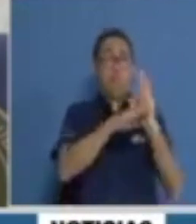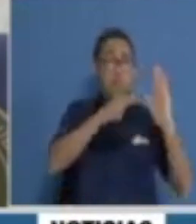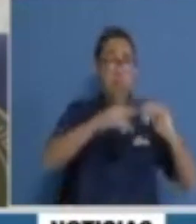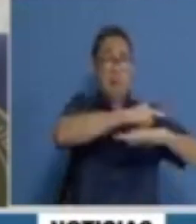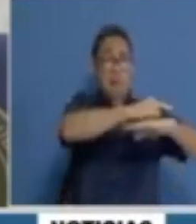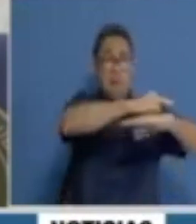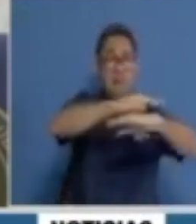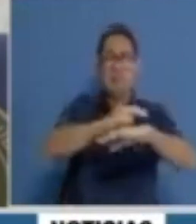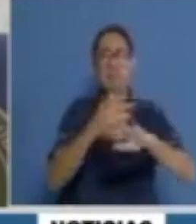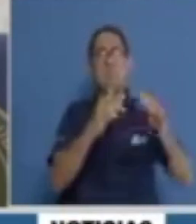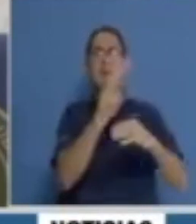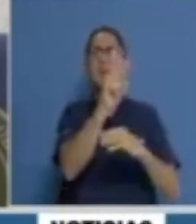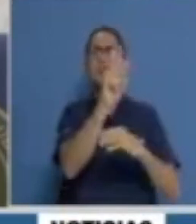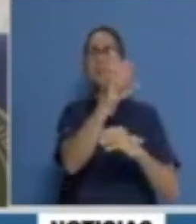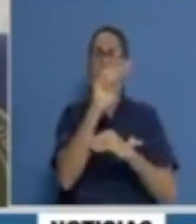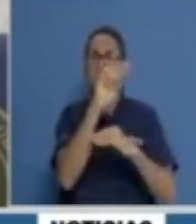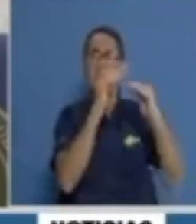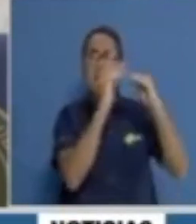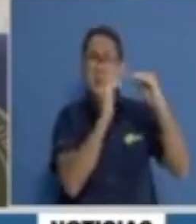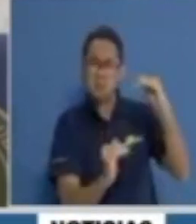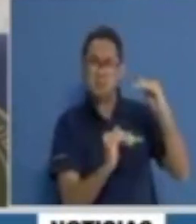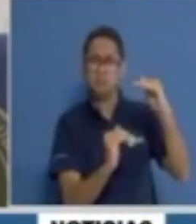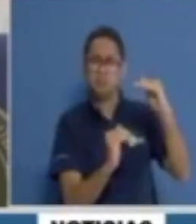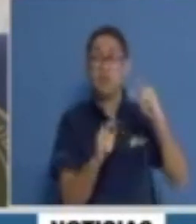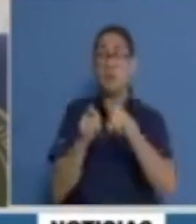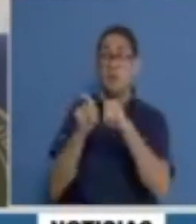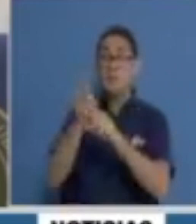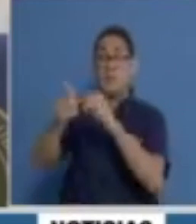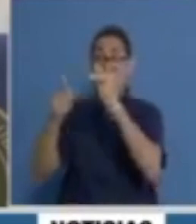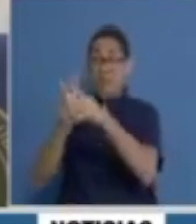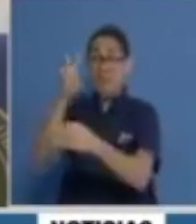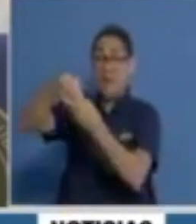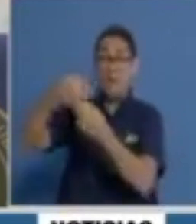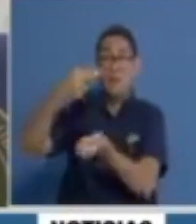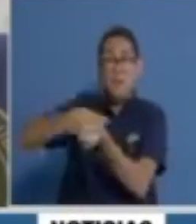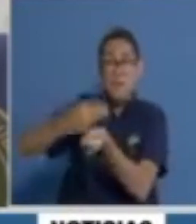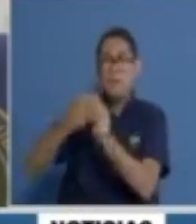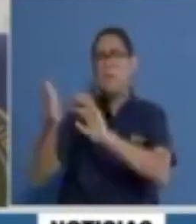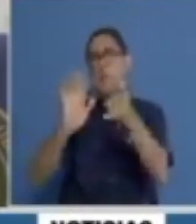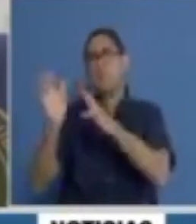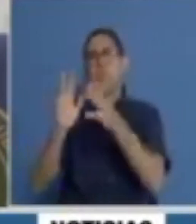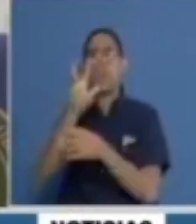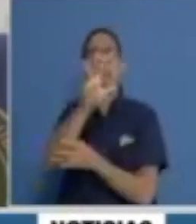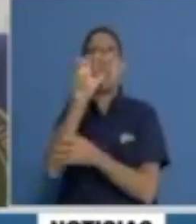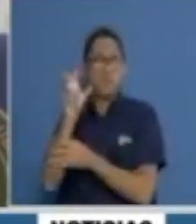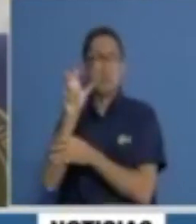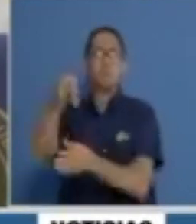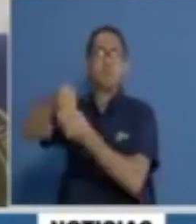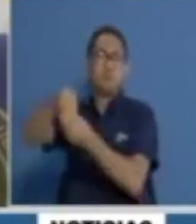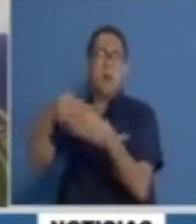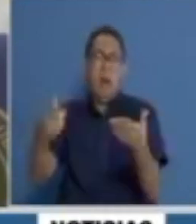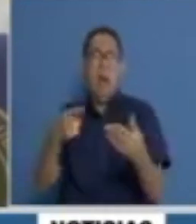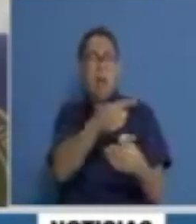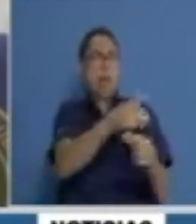asimismo las hospitalizaciones se han mantenido en cifras por debajo de 300. Esto es lo que ha garantizado que el sistema de salud